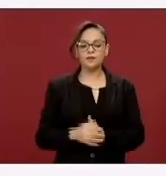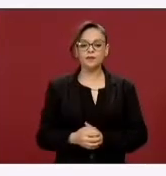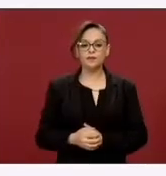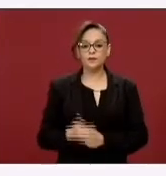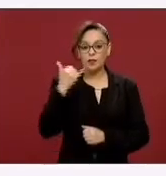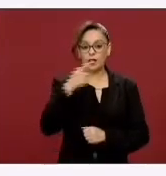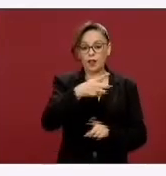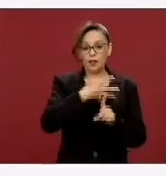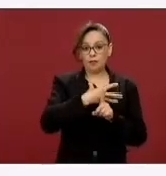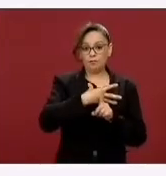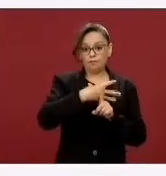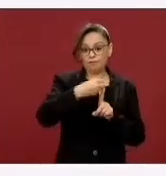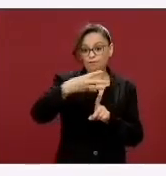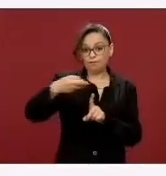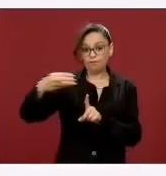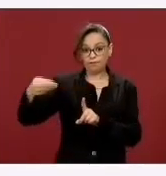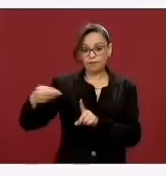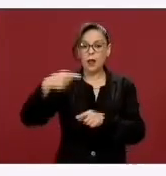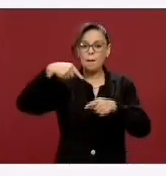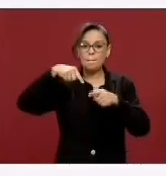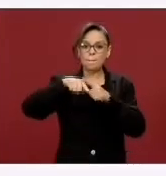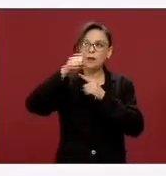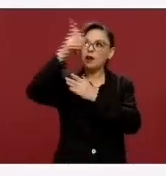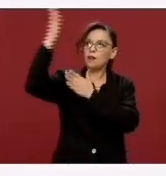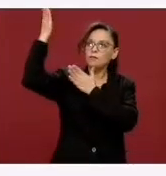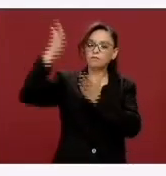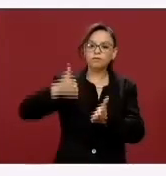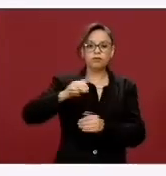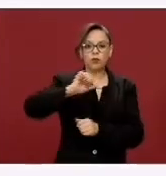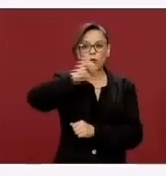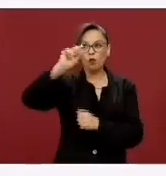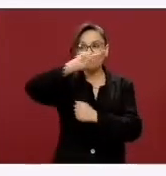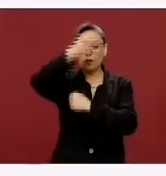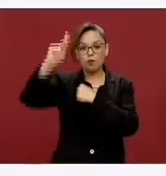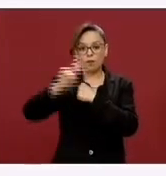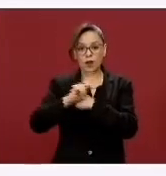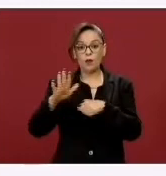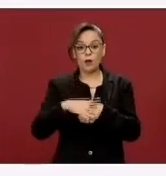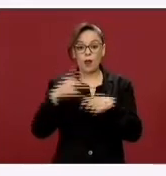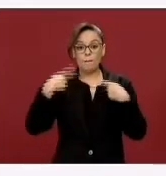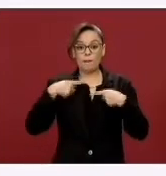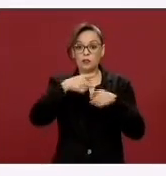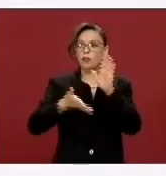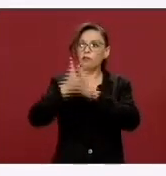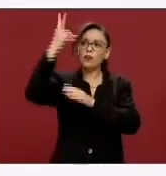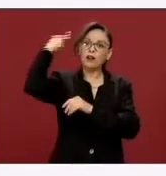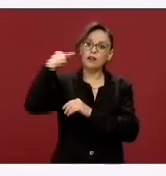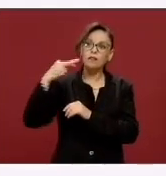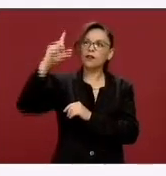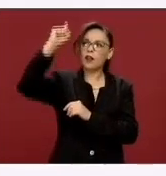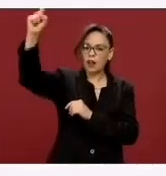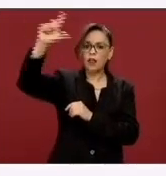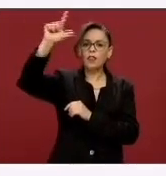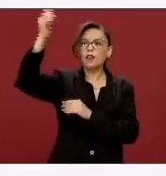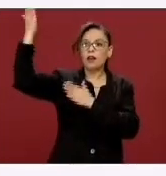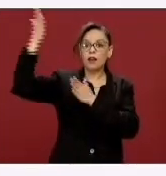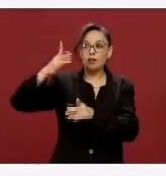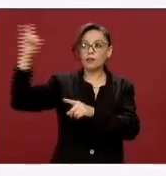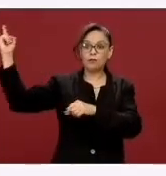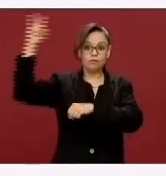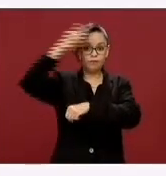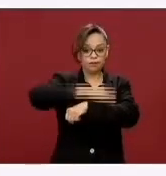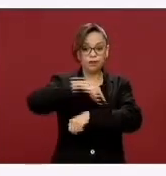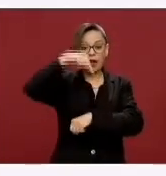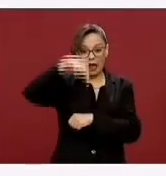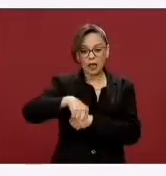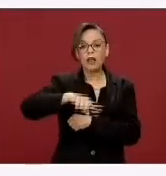de la primera generación de contagio, una persona que viajó, viene con la infección, contagia a alguien en el territorio nacional.